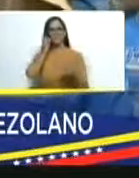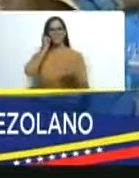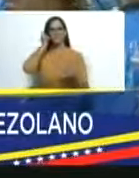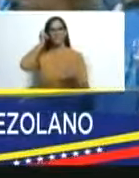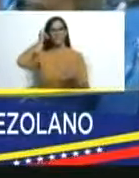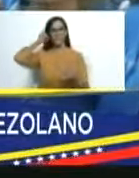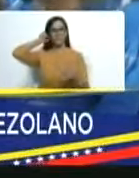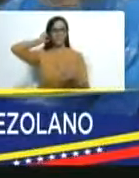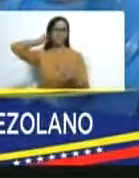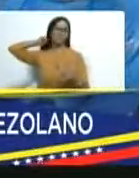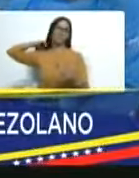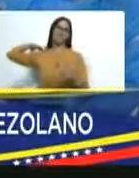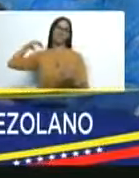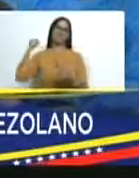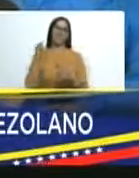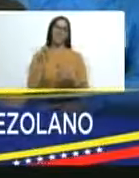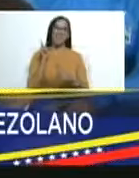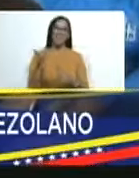De ese total,